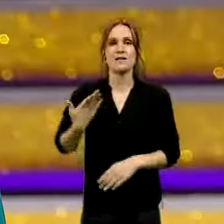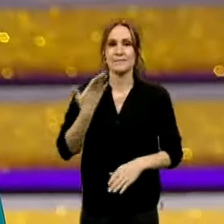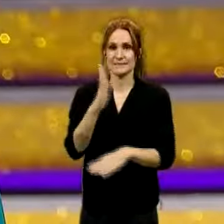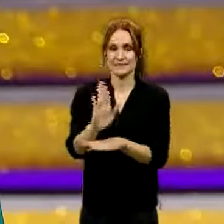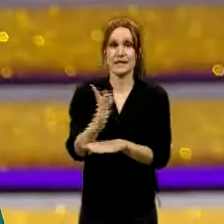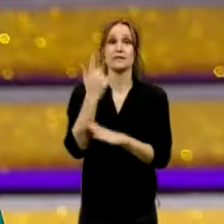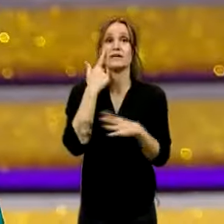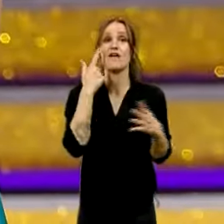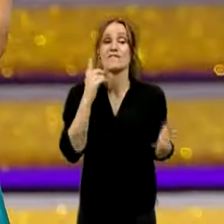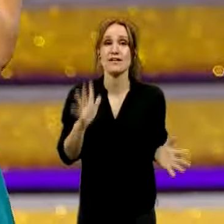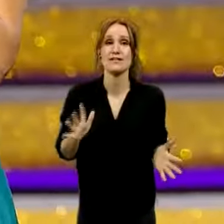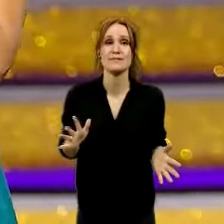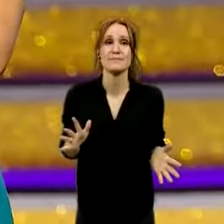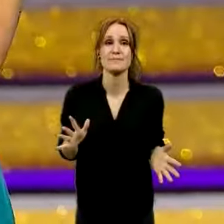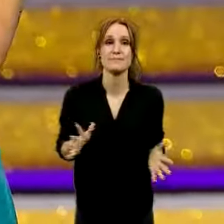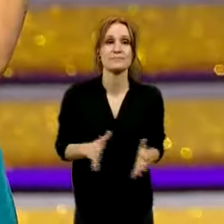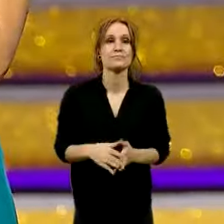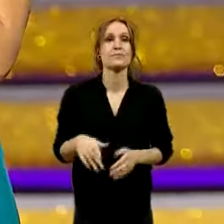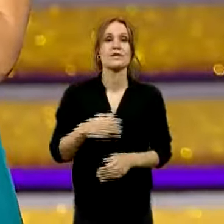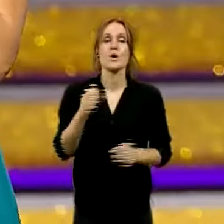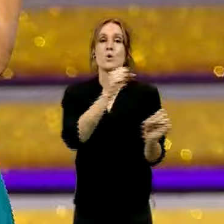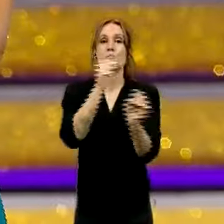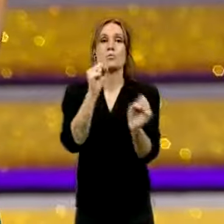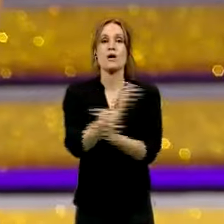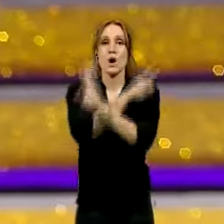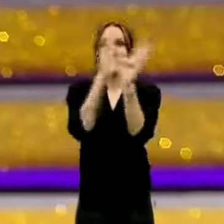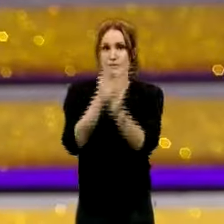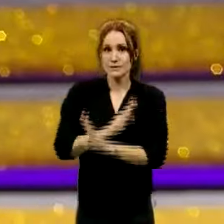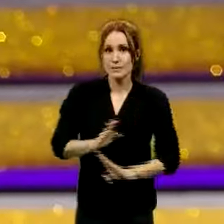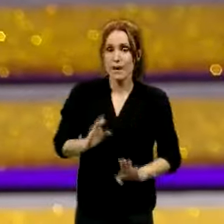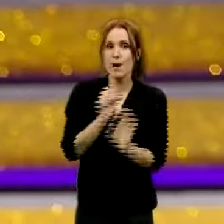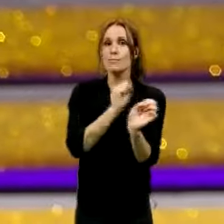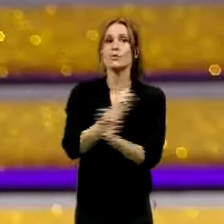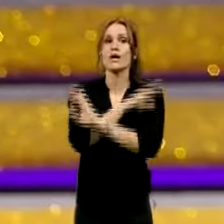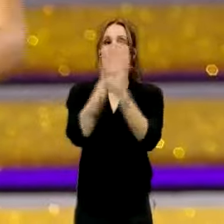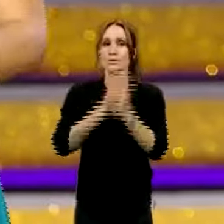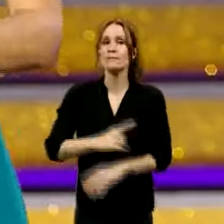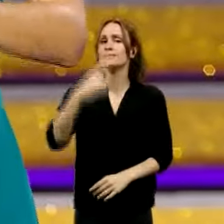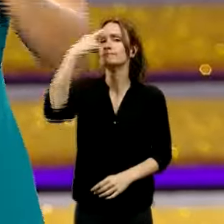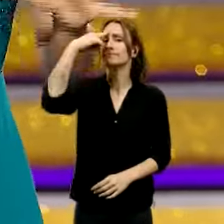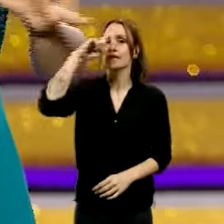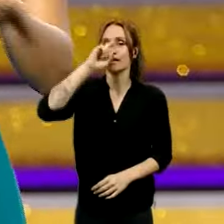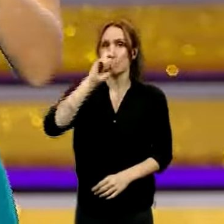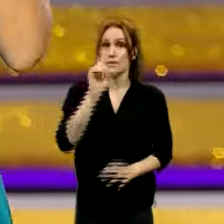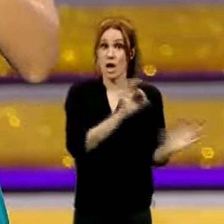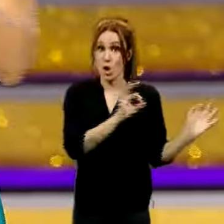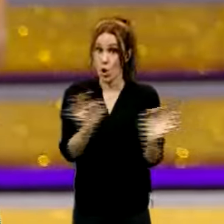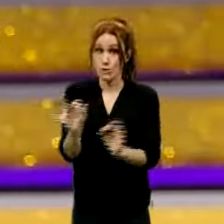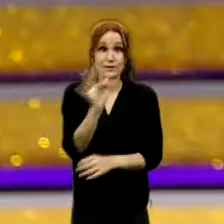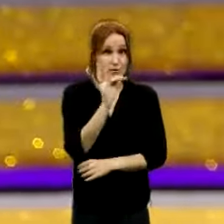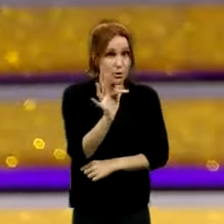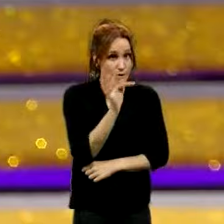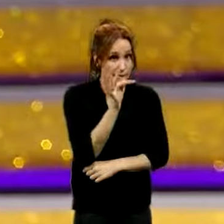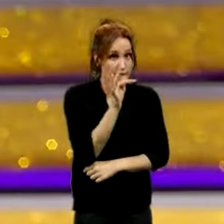ver. La última murga que la vas a nombrar. Última murga que recordamos que no tienen orden. El orden se